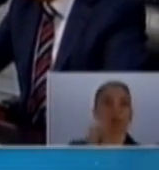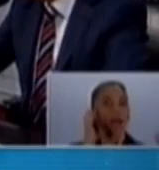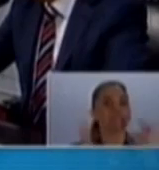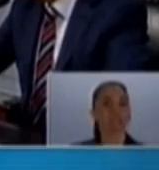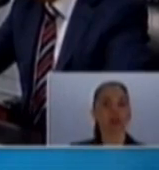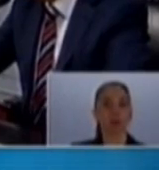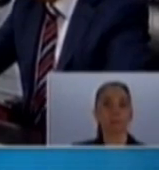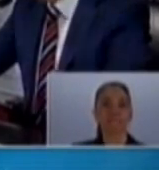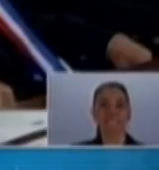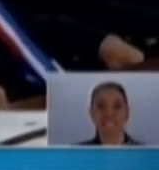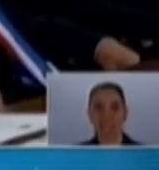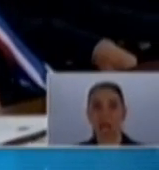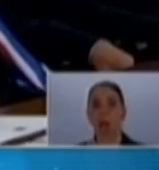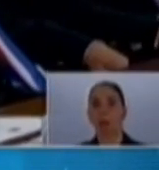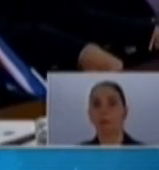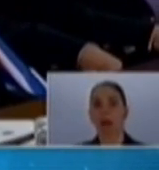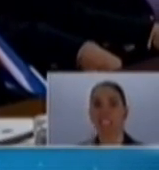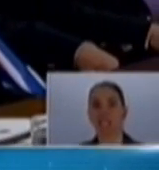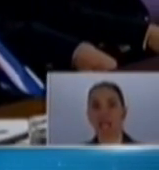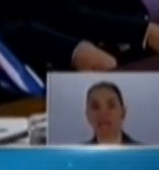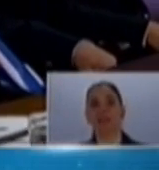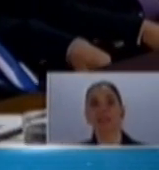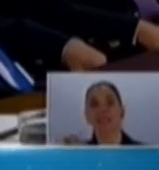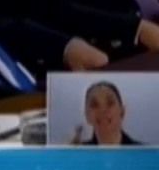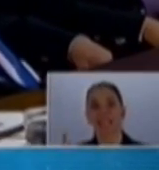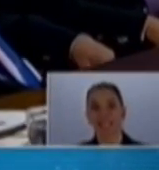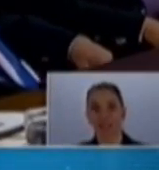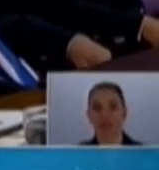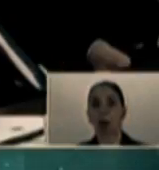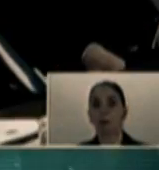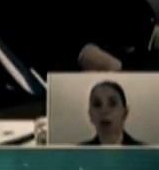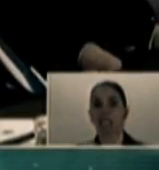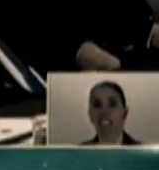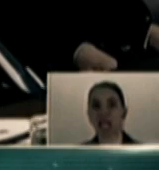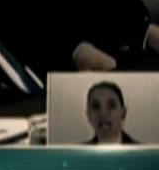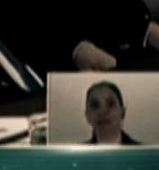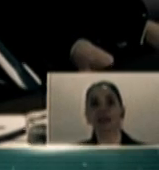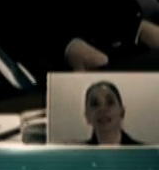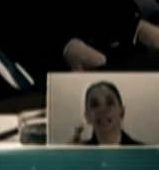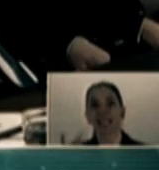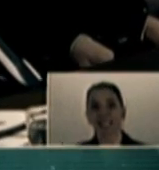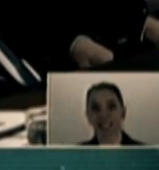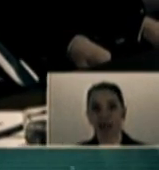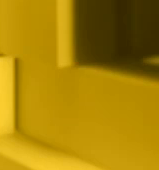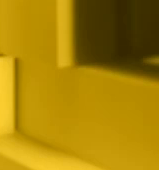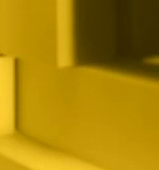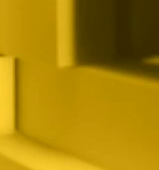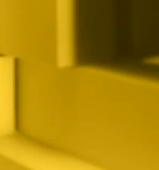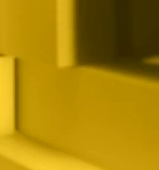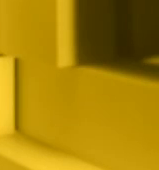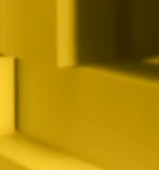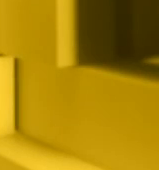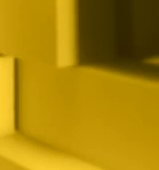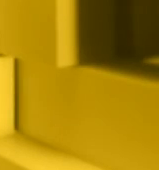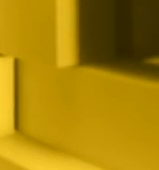perdóname, Mario. ¿Sí? Están cerca nuestro. Cáncero, pero eso es no es Finlandia, digo, ¿no? No, para nada. No es Finlandia, digo, ¿no? No, para nada.